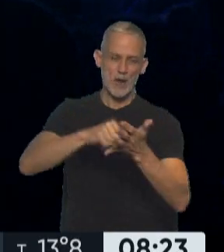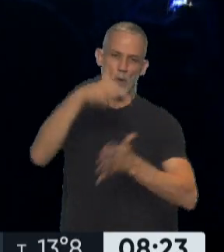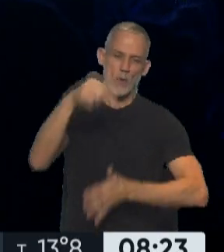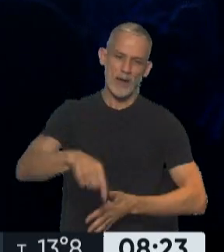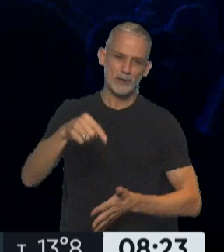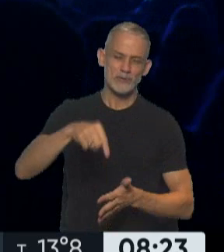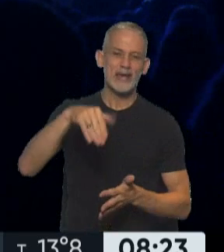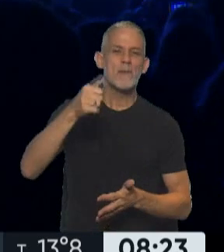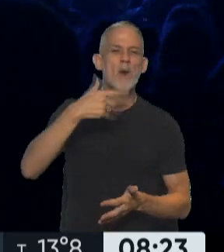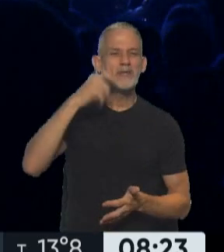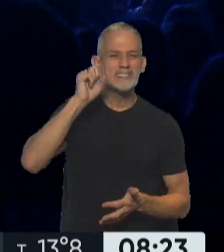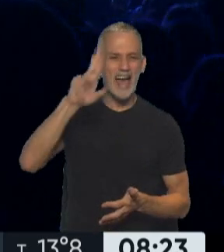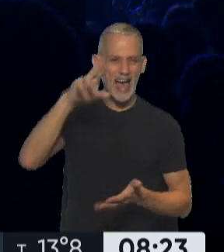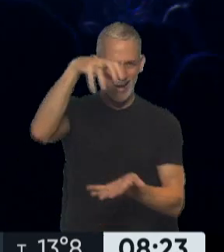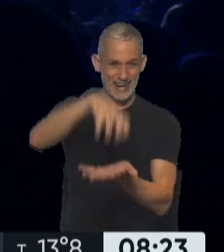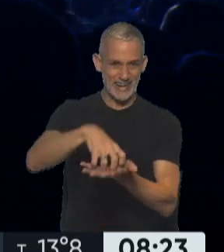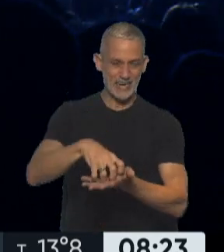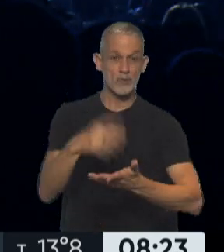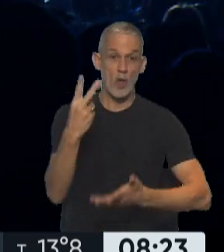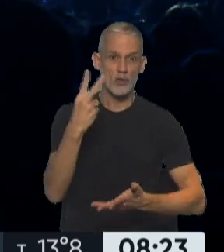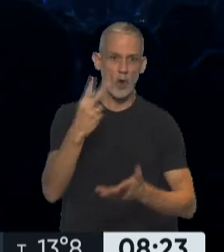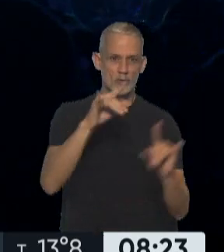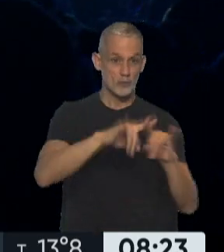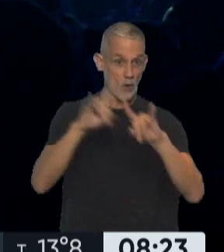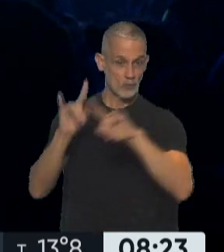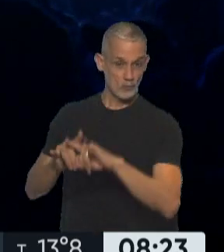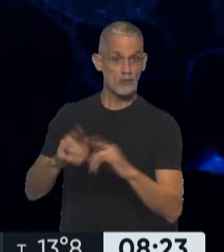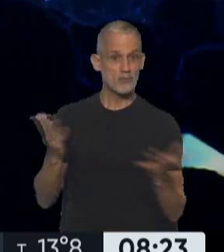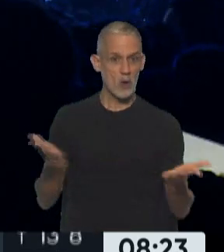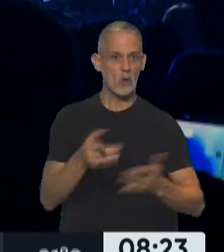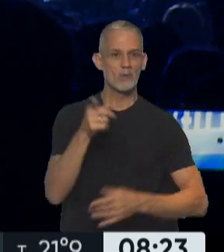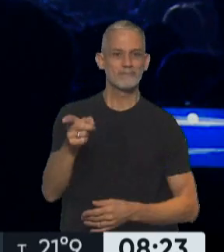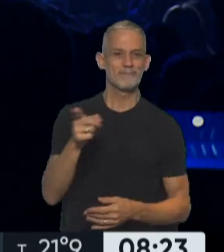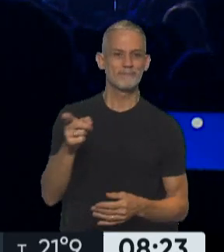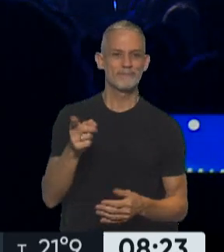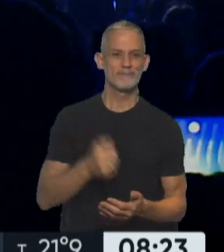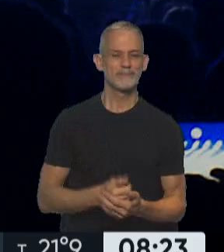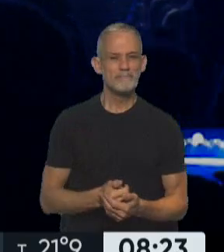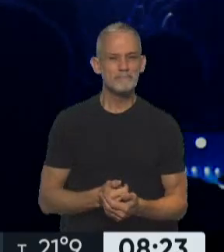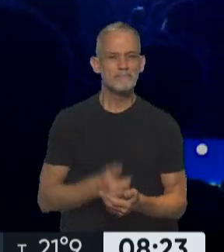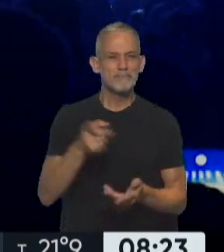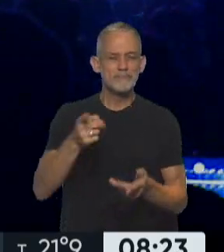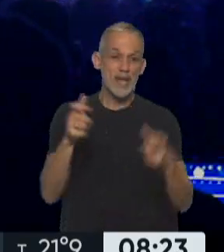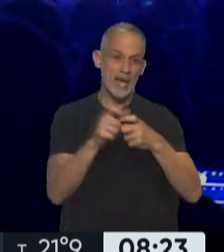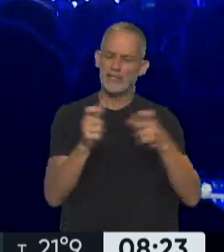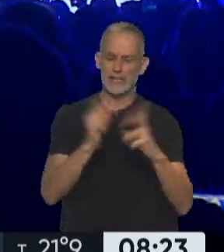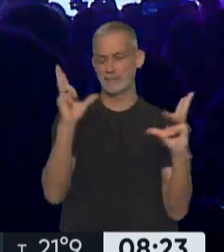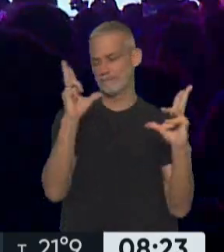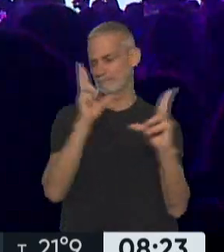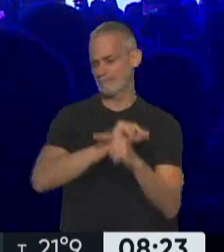el Movistar Arena. Estuvo dos shows este fin de semana, donde con entradas